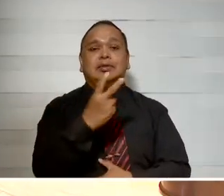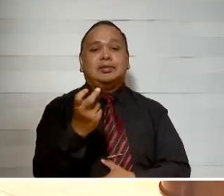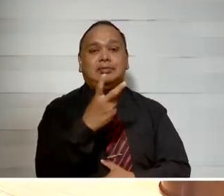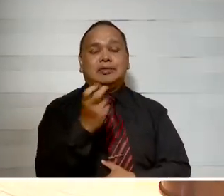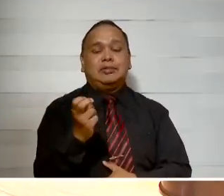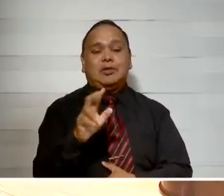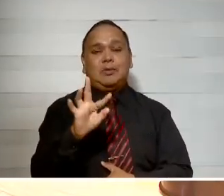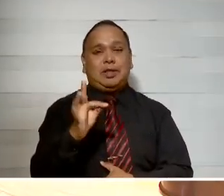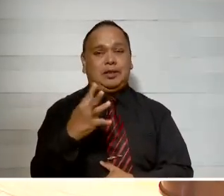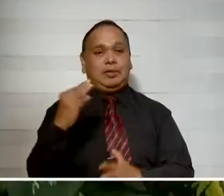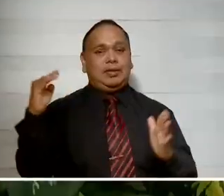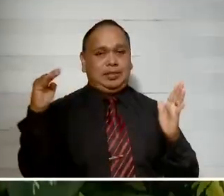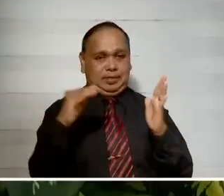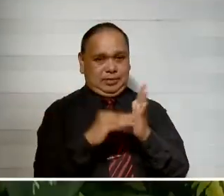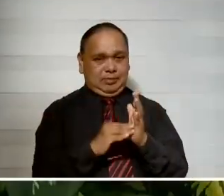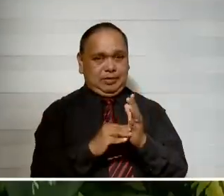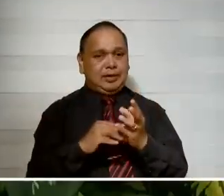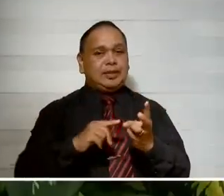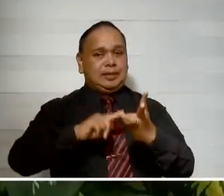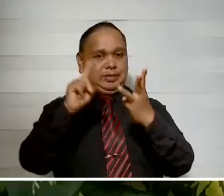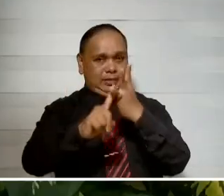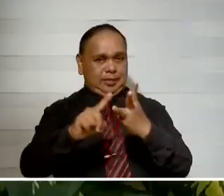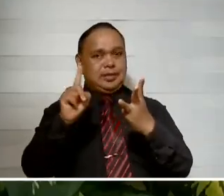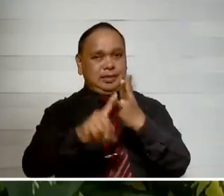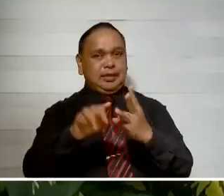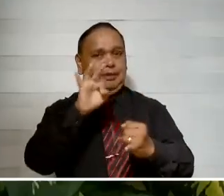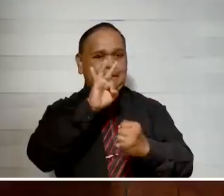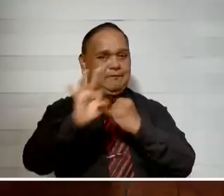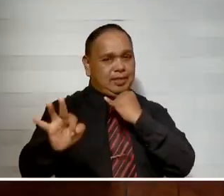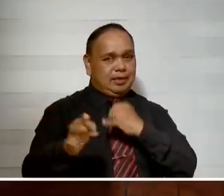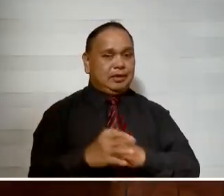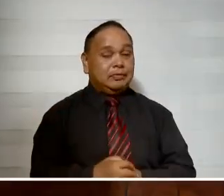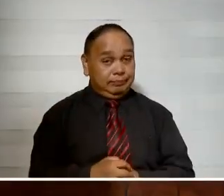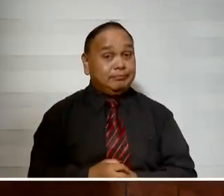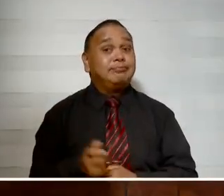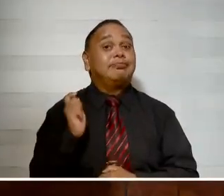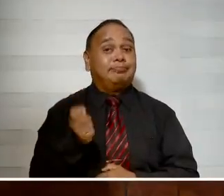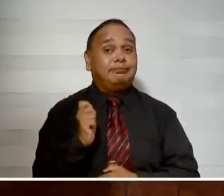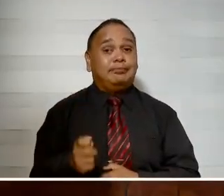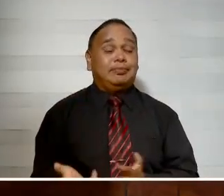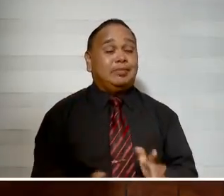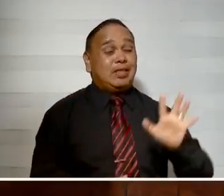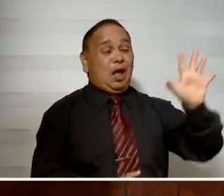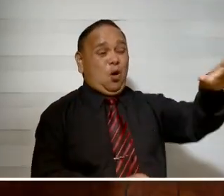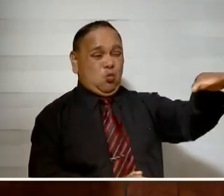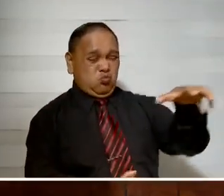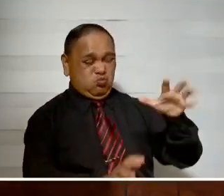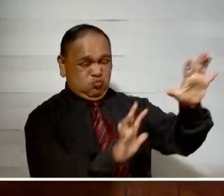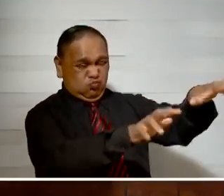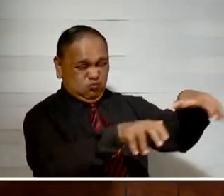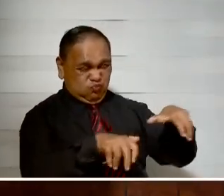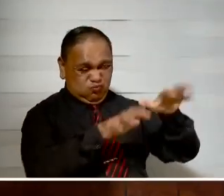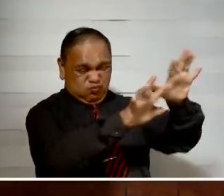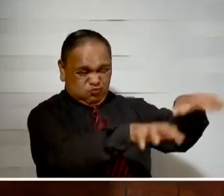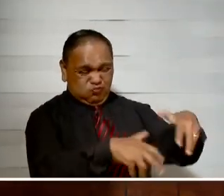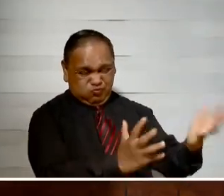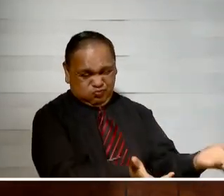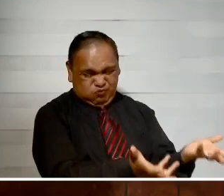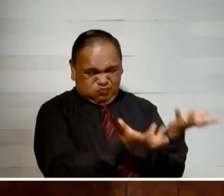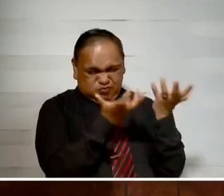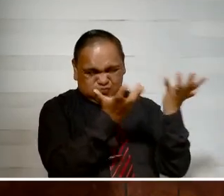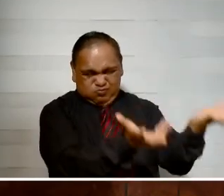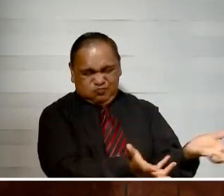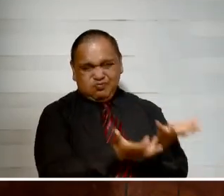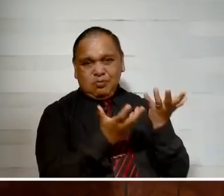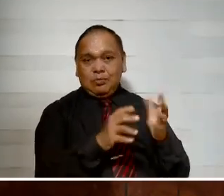433 mil metros cúbicos, y la tercera, que sería la última, de acuerdo. Imagínense lo que es eso, nomás de estarlo sacando. Entonces, es una draga